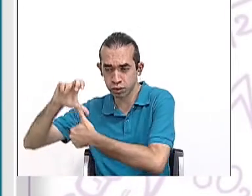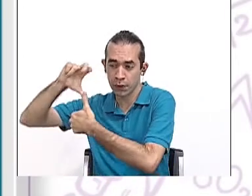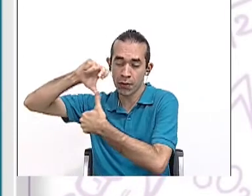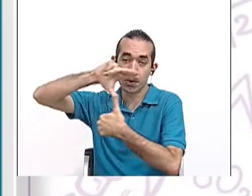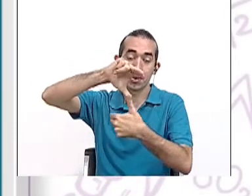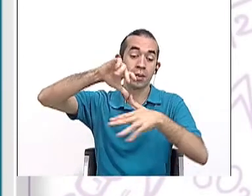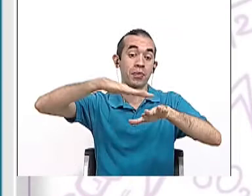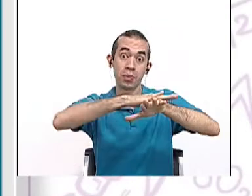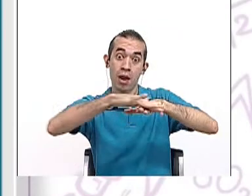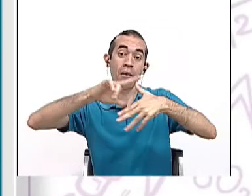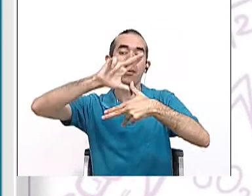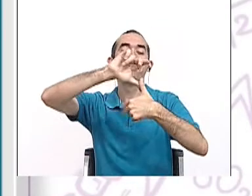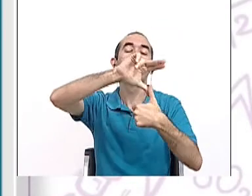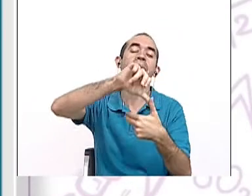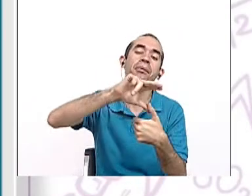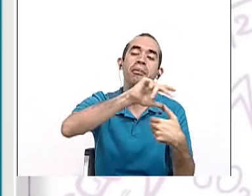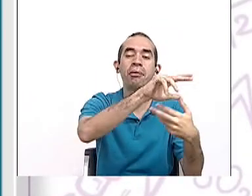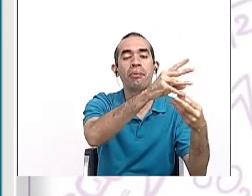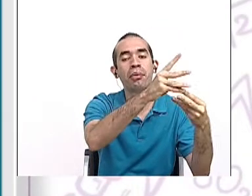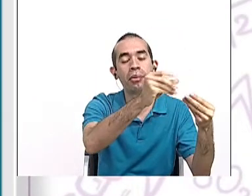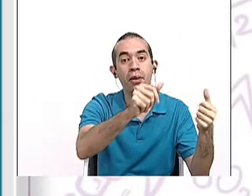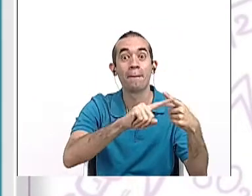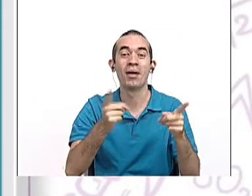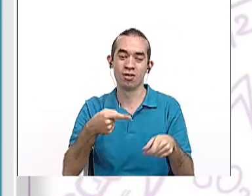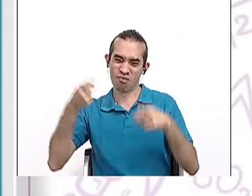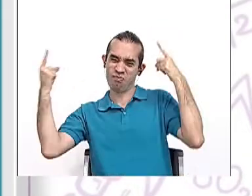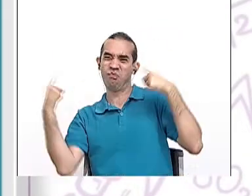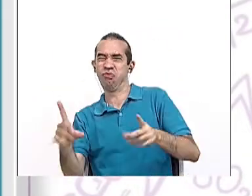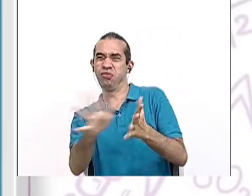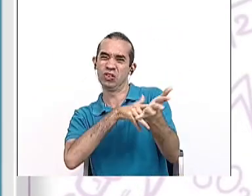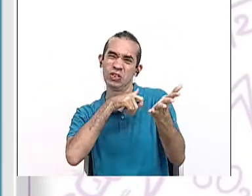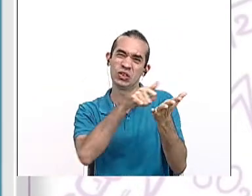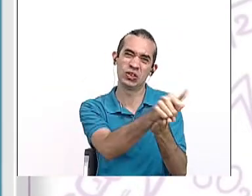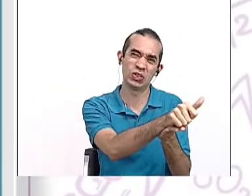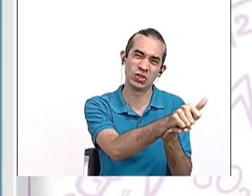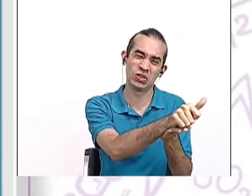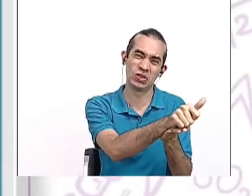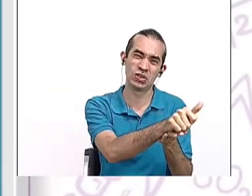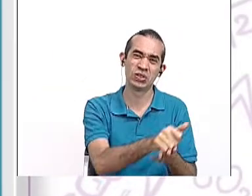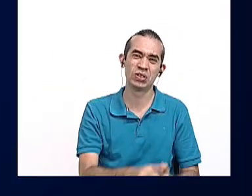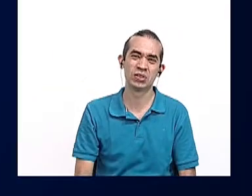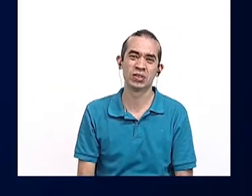mientras eso sucede, es capaz de causar grandes estragos.